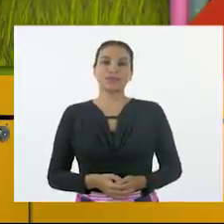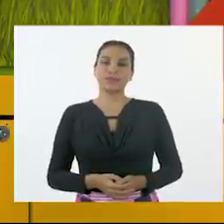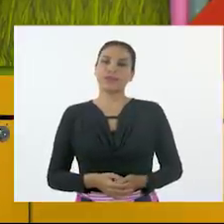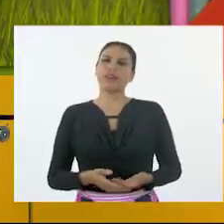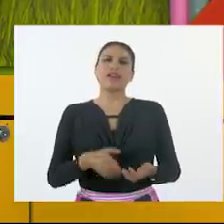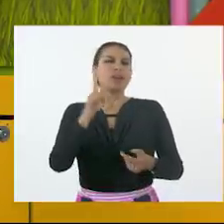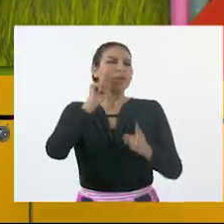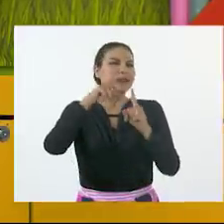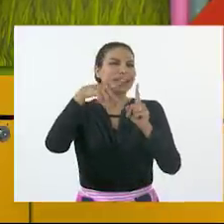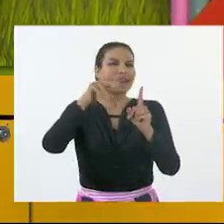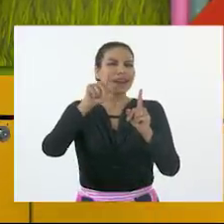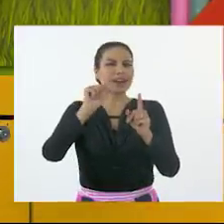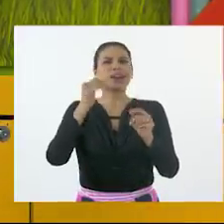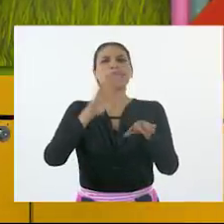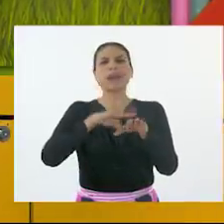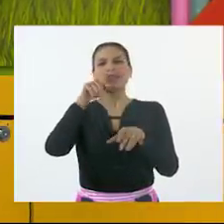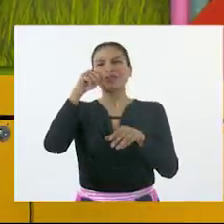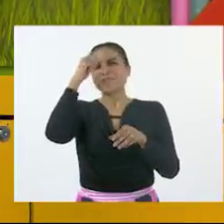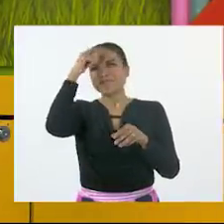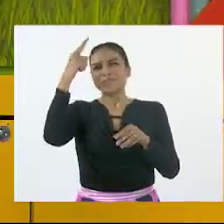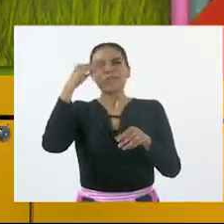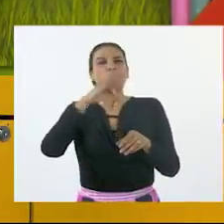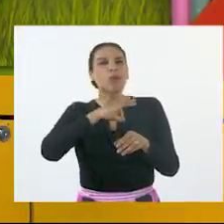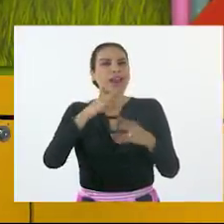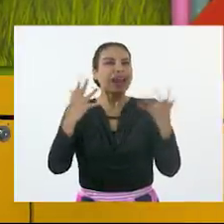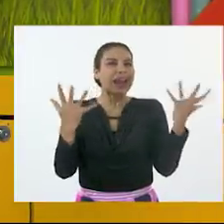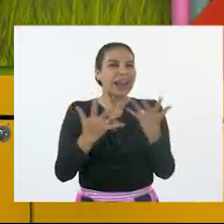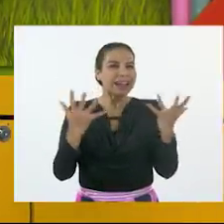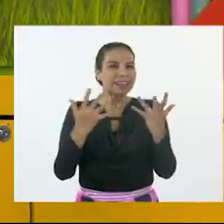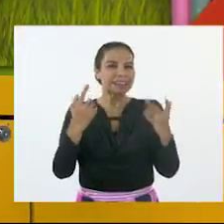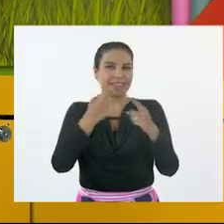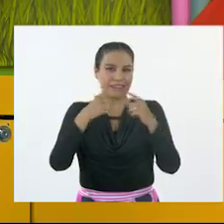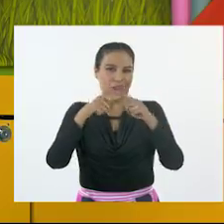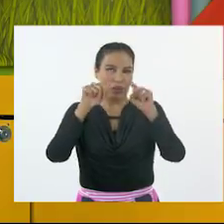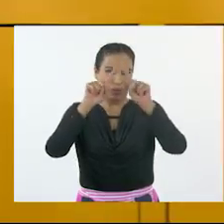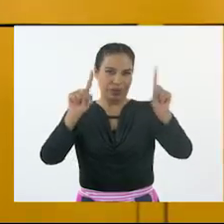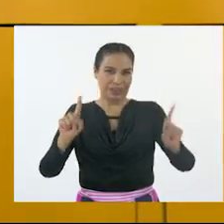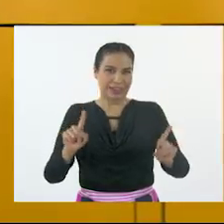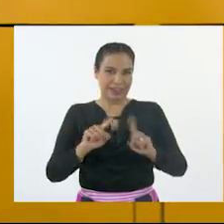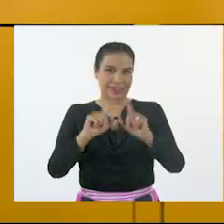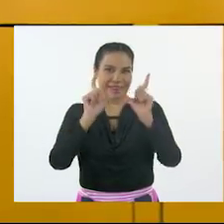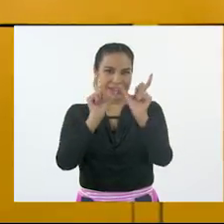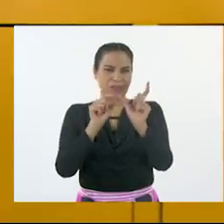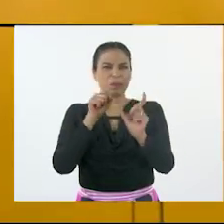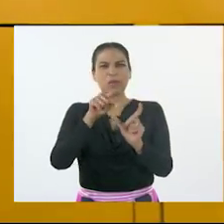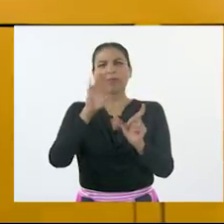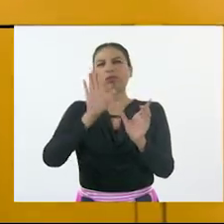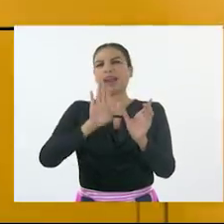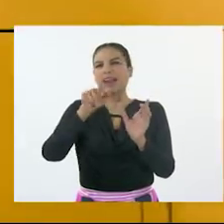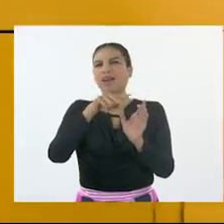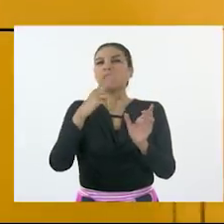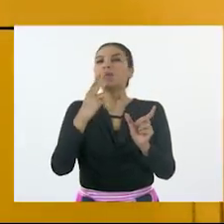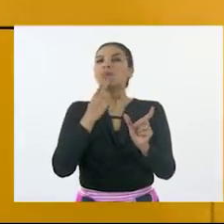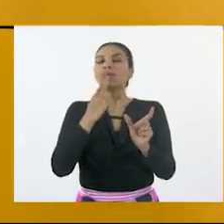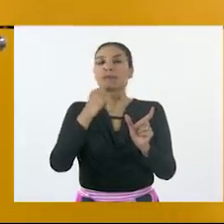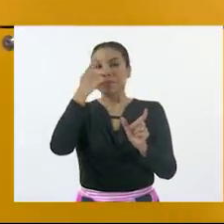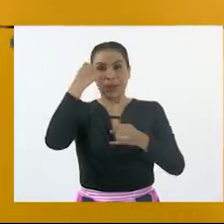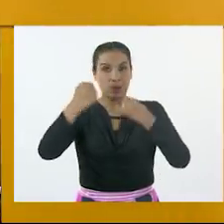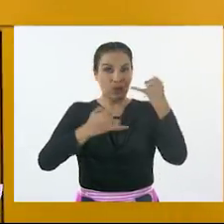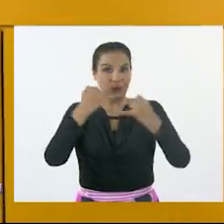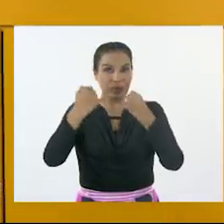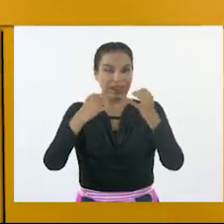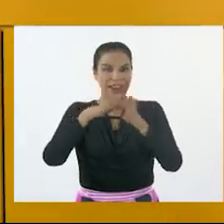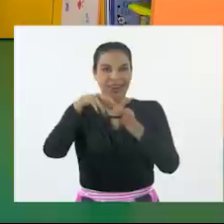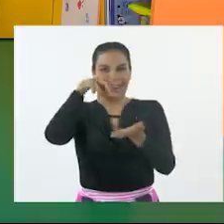Oye, Carla, ¿y qué más se te ocurre que podríamos hacer con estas tarjetas? ¿Te parece si las utilizamos para jugar al